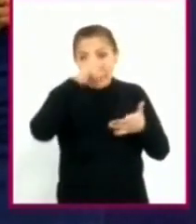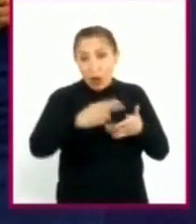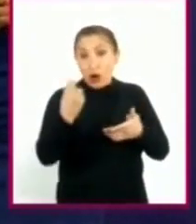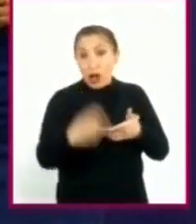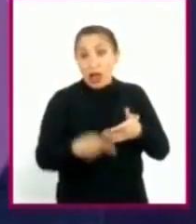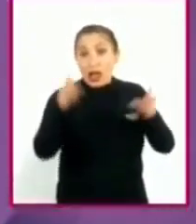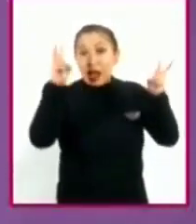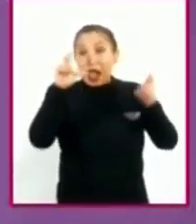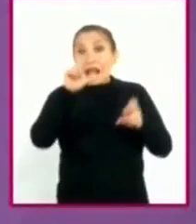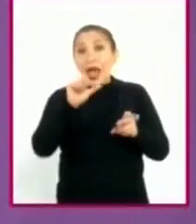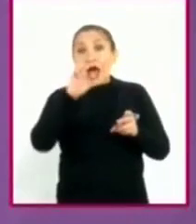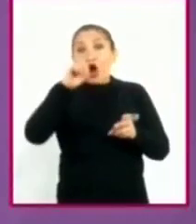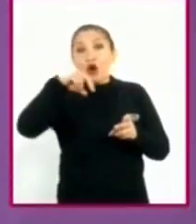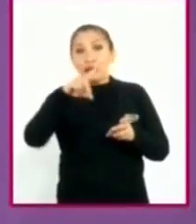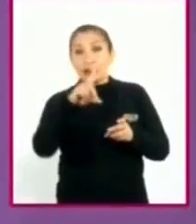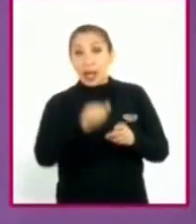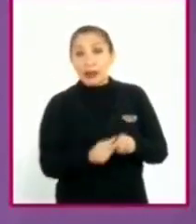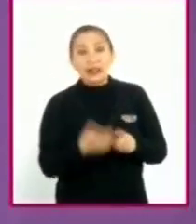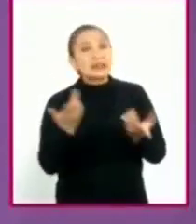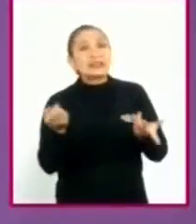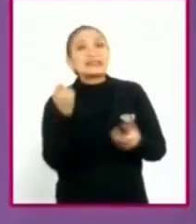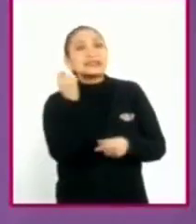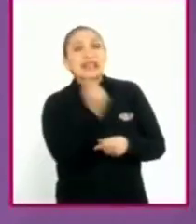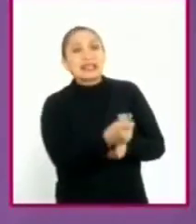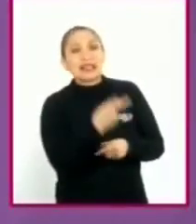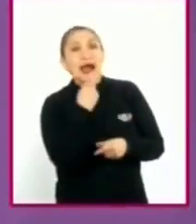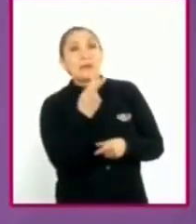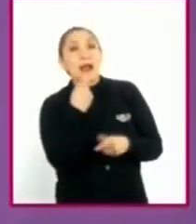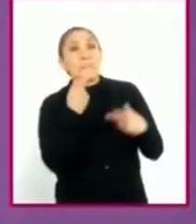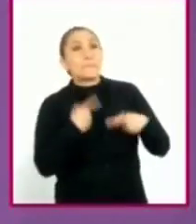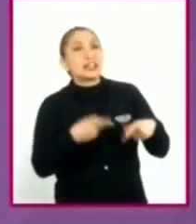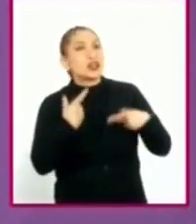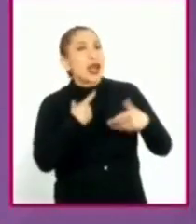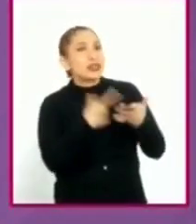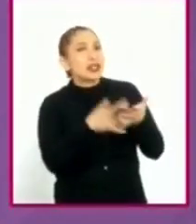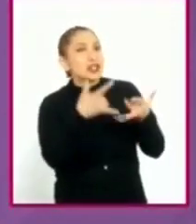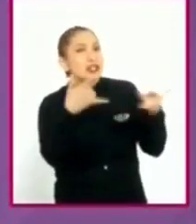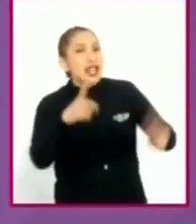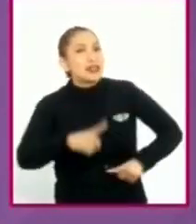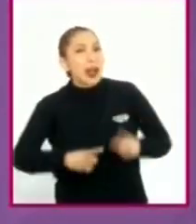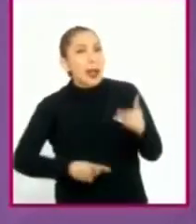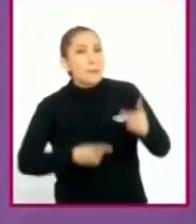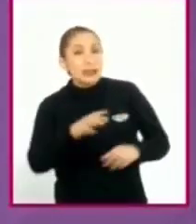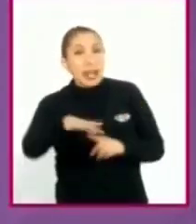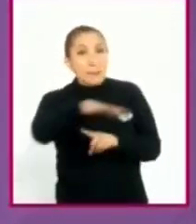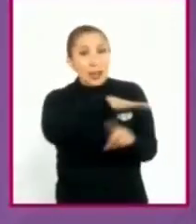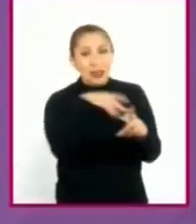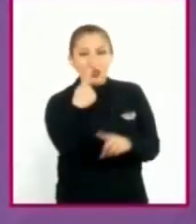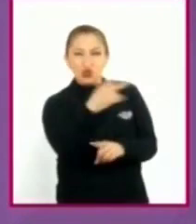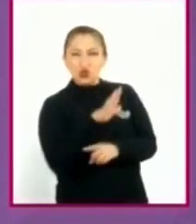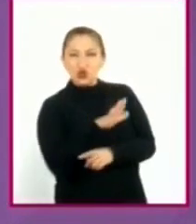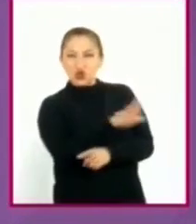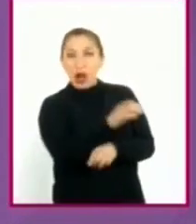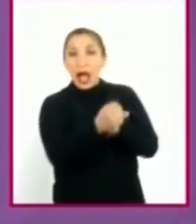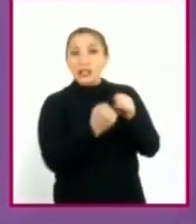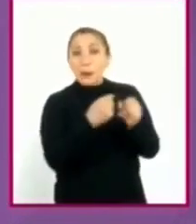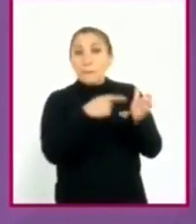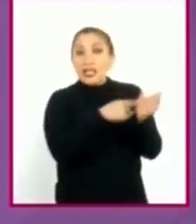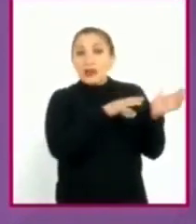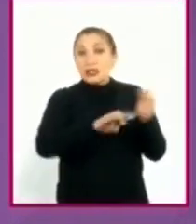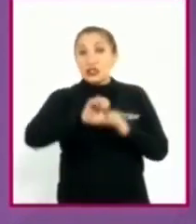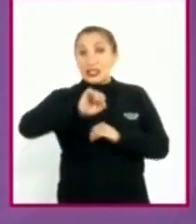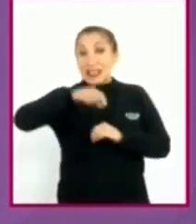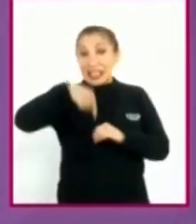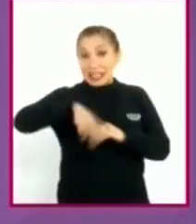La Onda? Que entre otras habla de personajes, tramas y ambientes muy característicos de los años 60 en